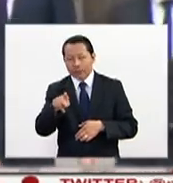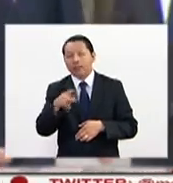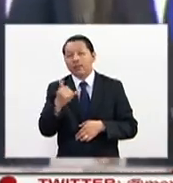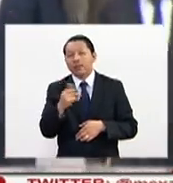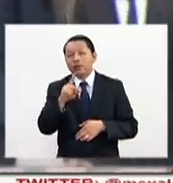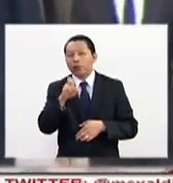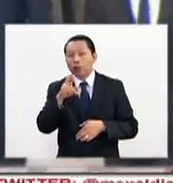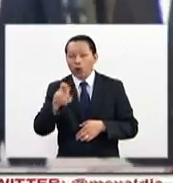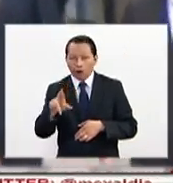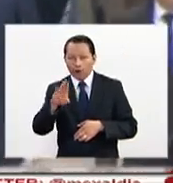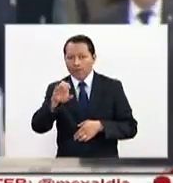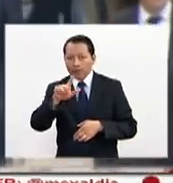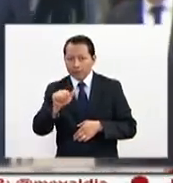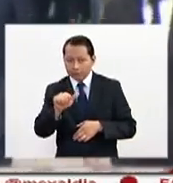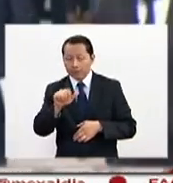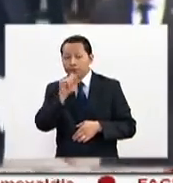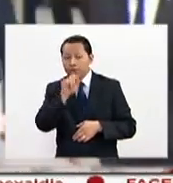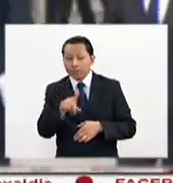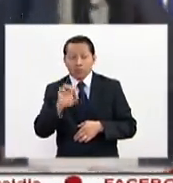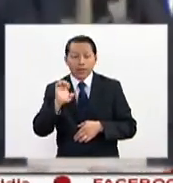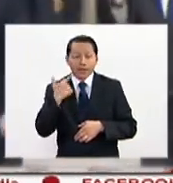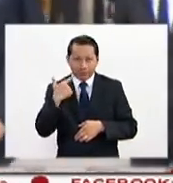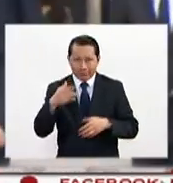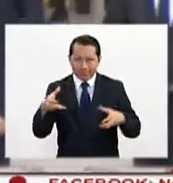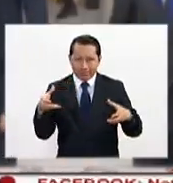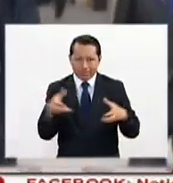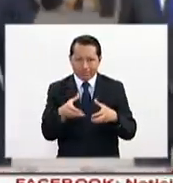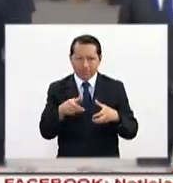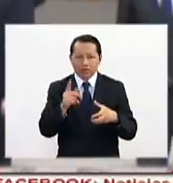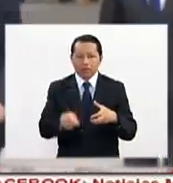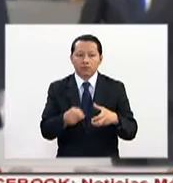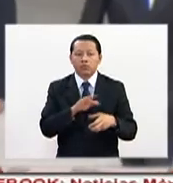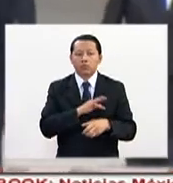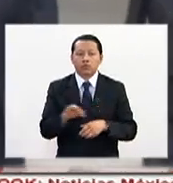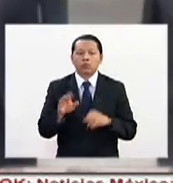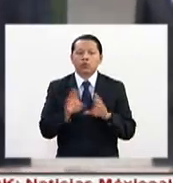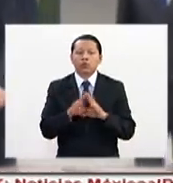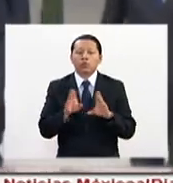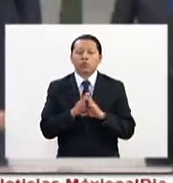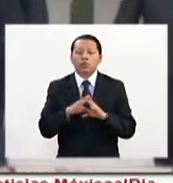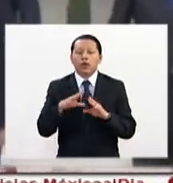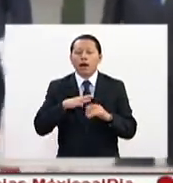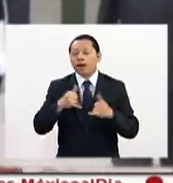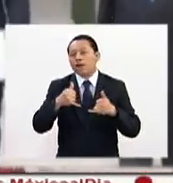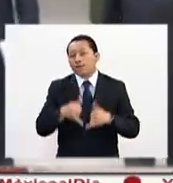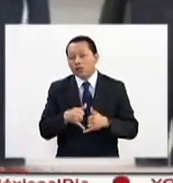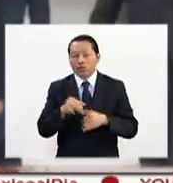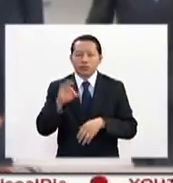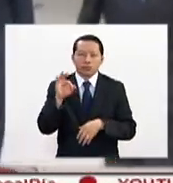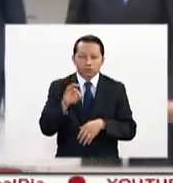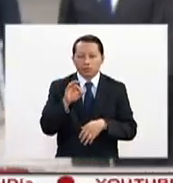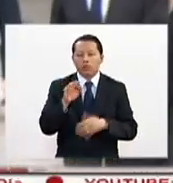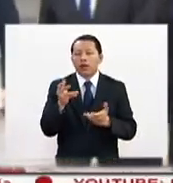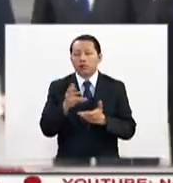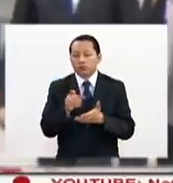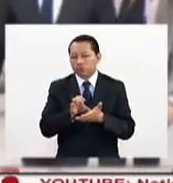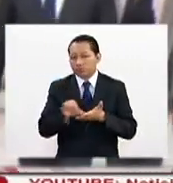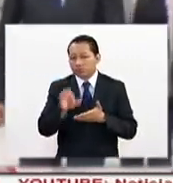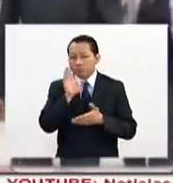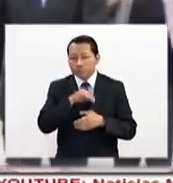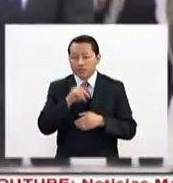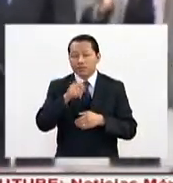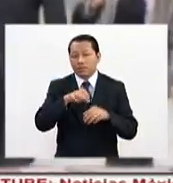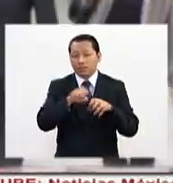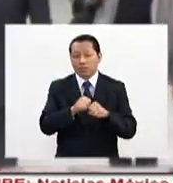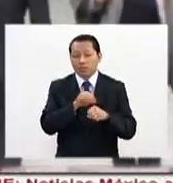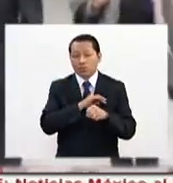y Dolors Bassa. Los exmiembros del gobierno son acusados por los delitos de rebelión, sedición y malversación de fondos. Los